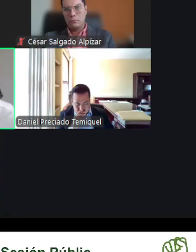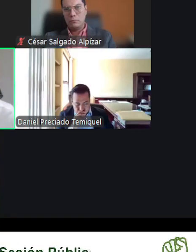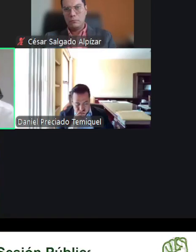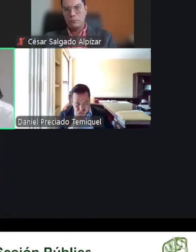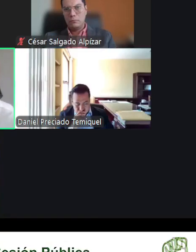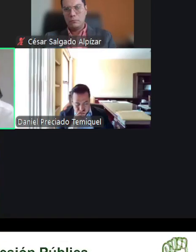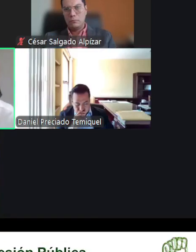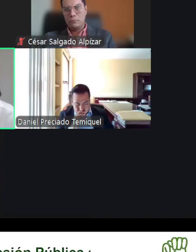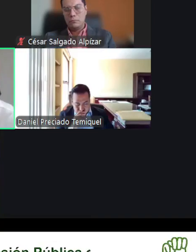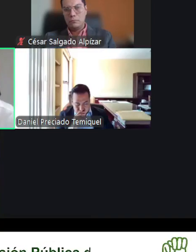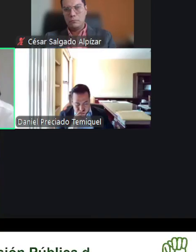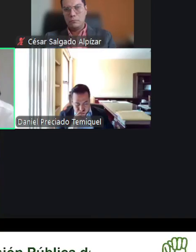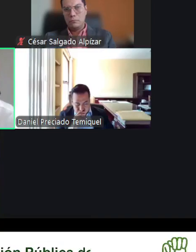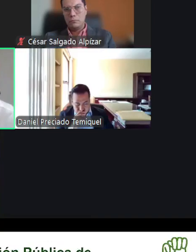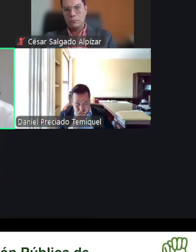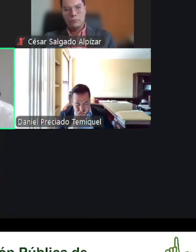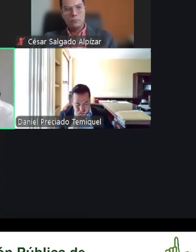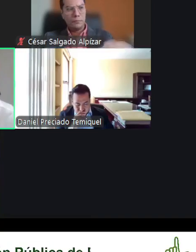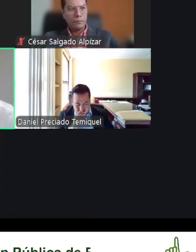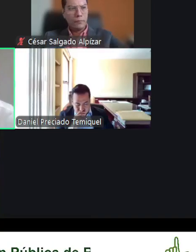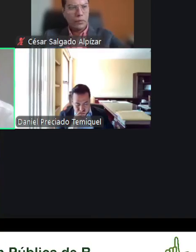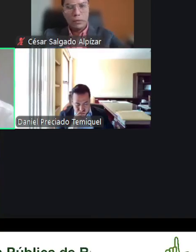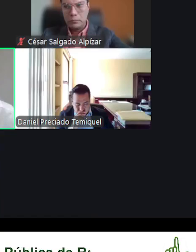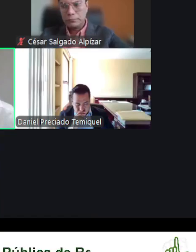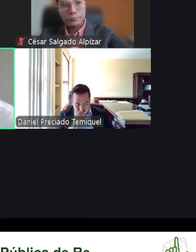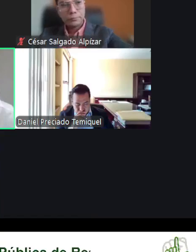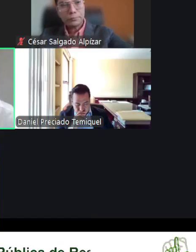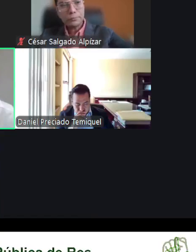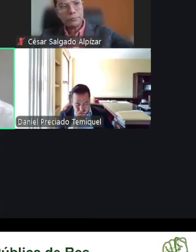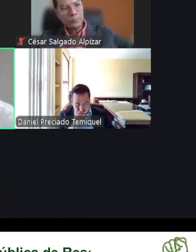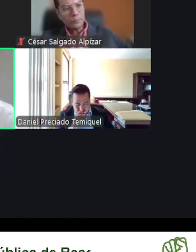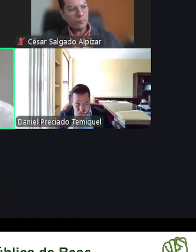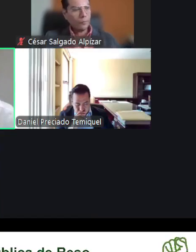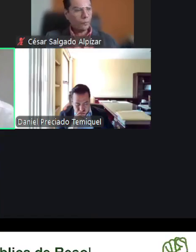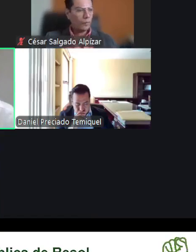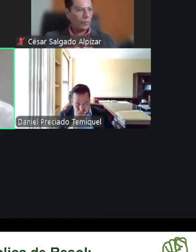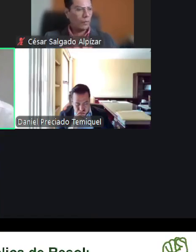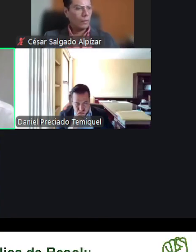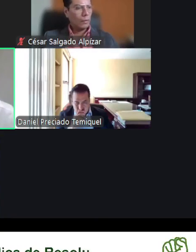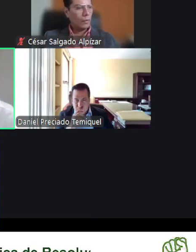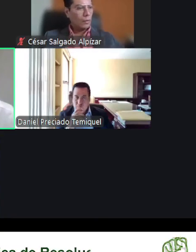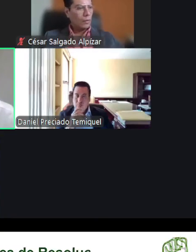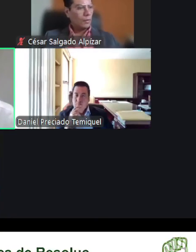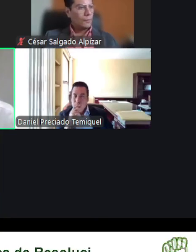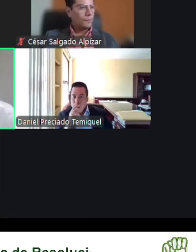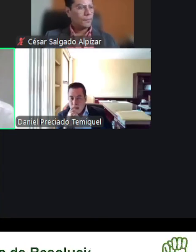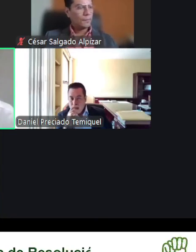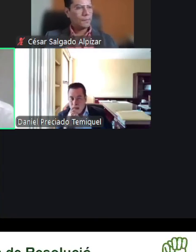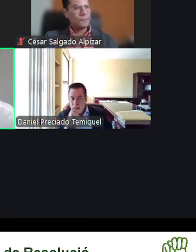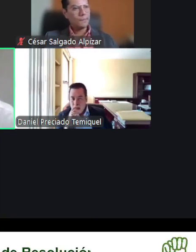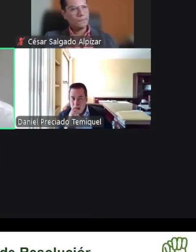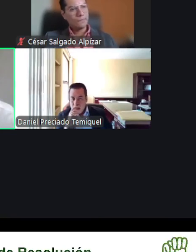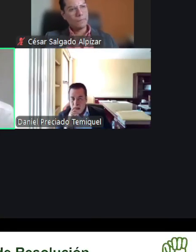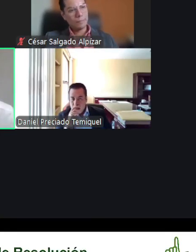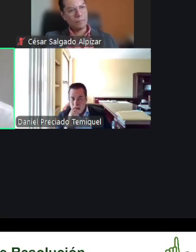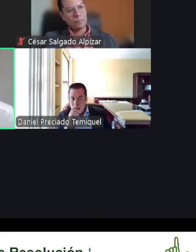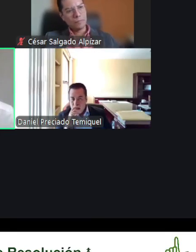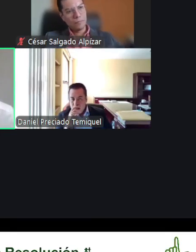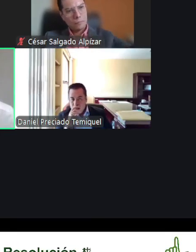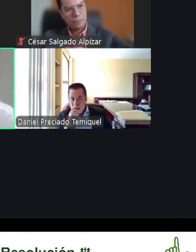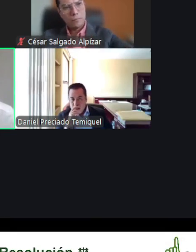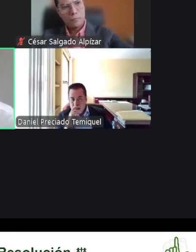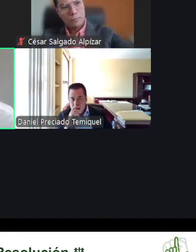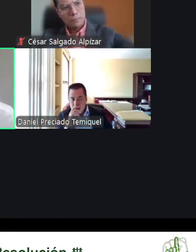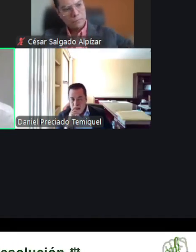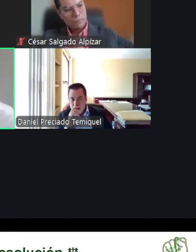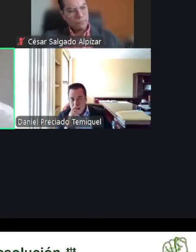primer asunto es un PES 001 de este año, dato protegido por la denunciante. El denunciado